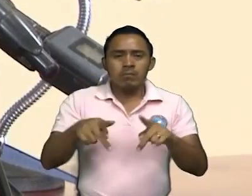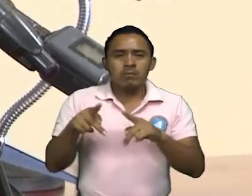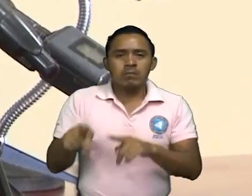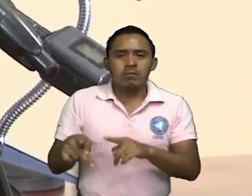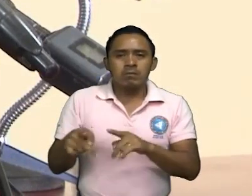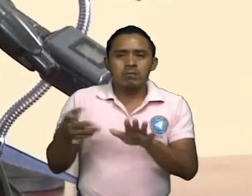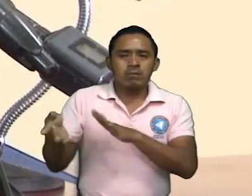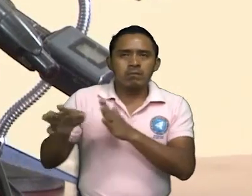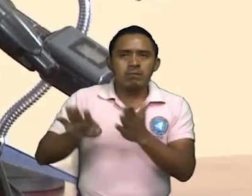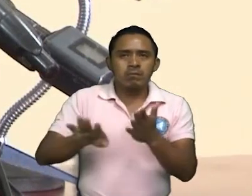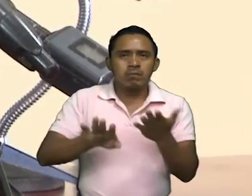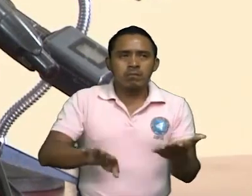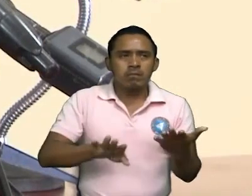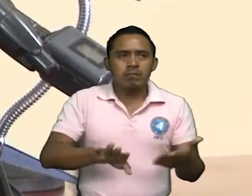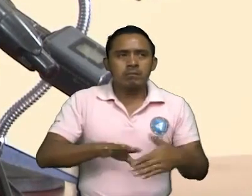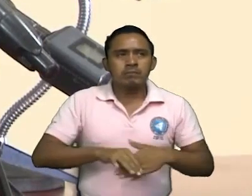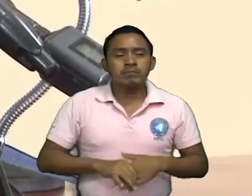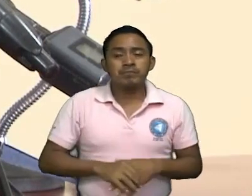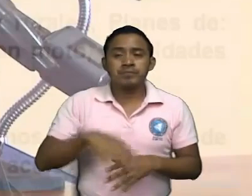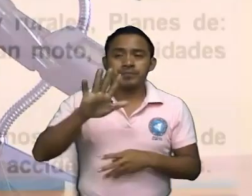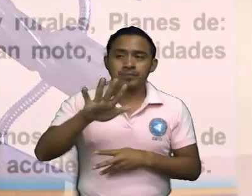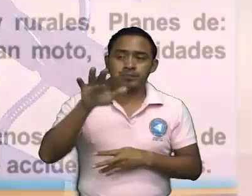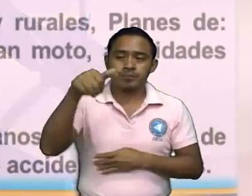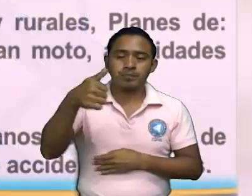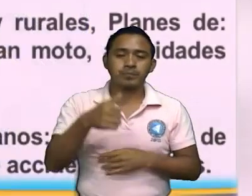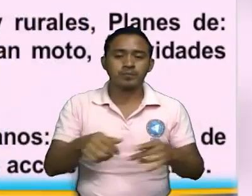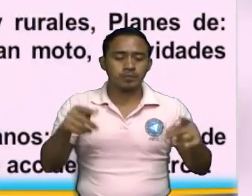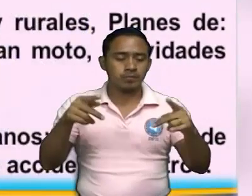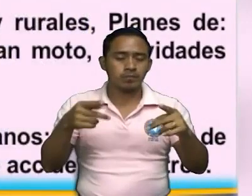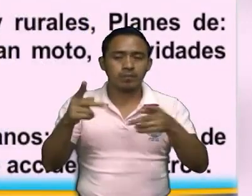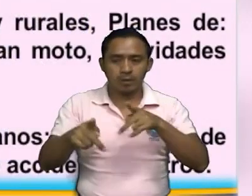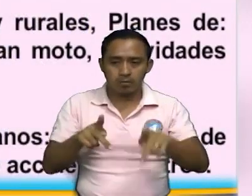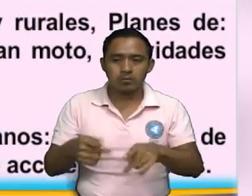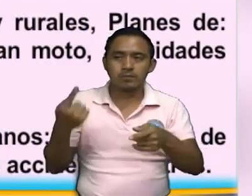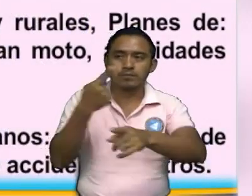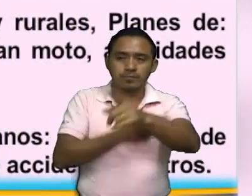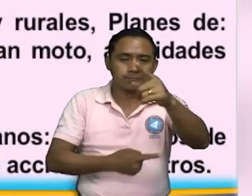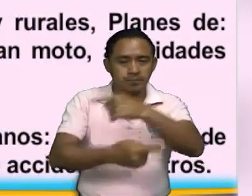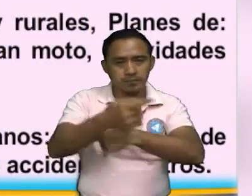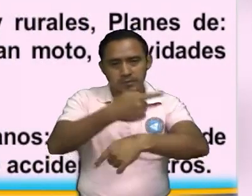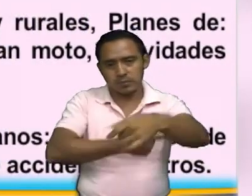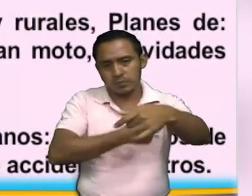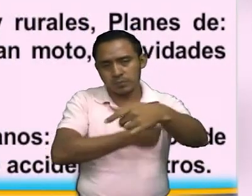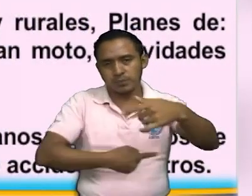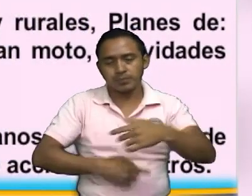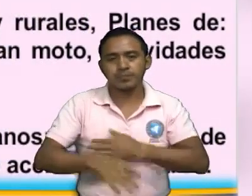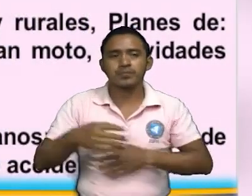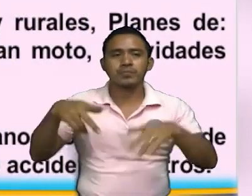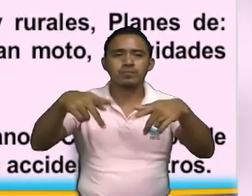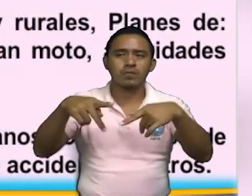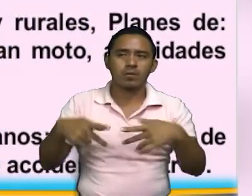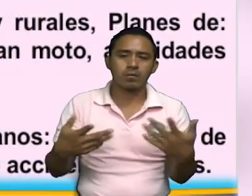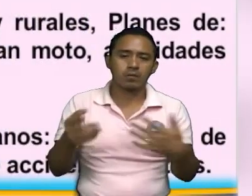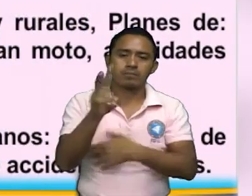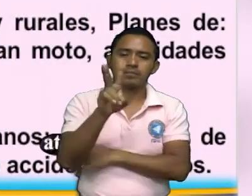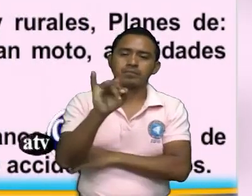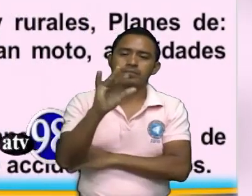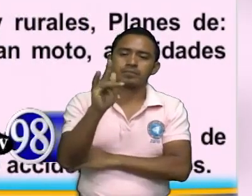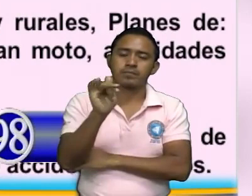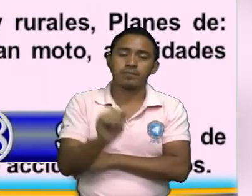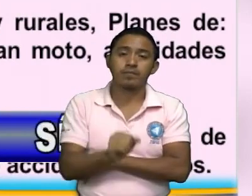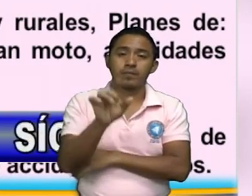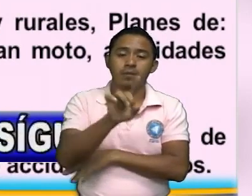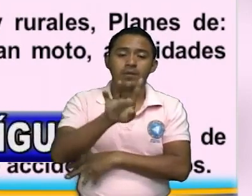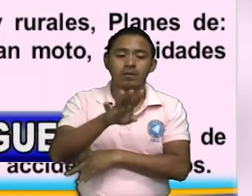personas fallecidas y 56 lesionadas. Las víctimas,